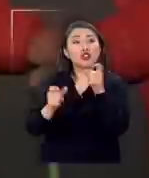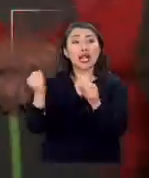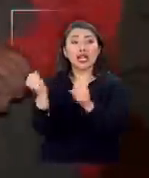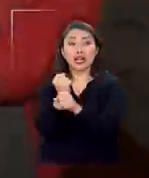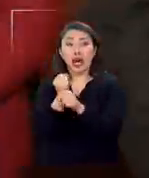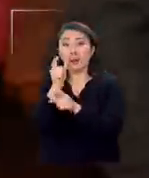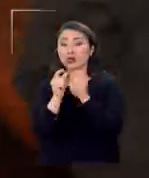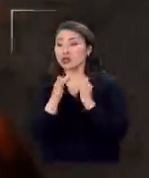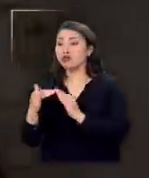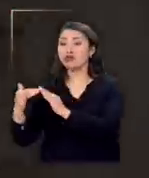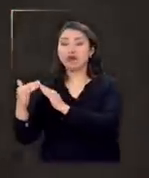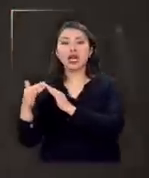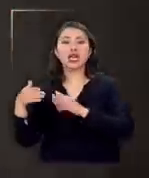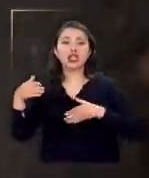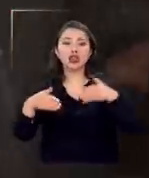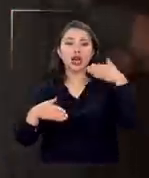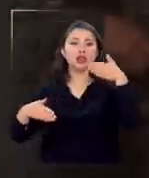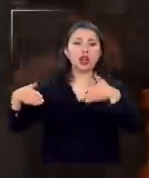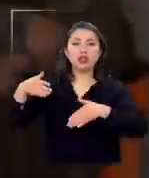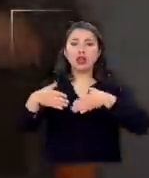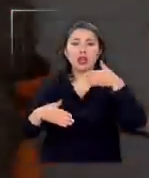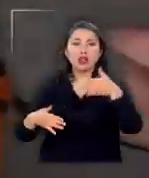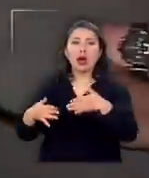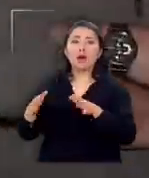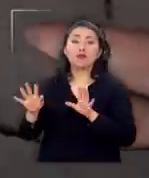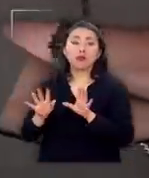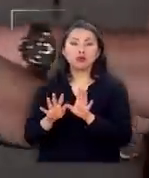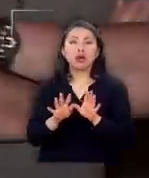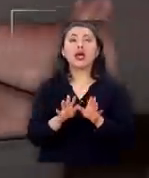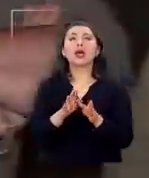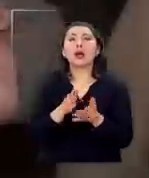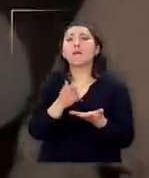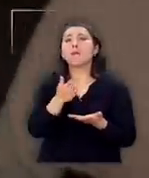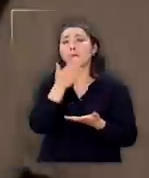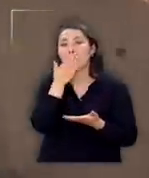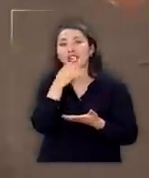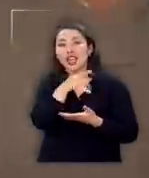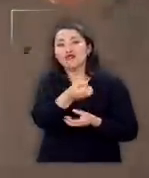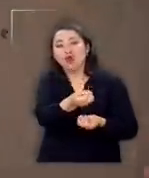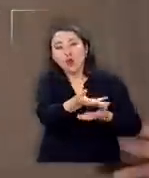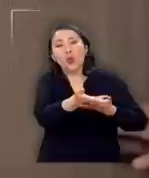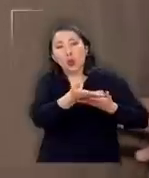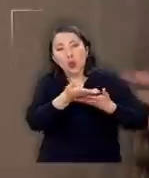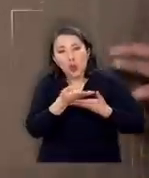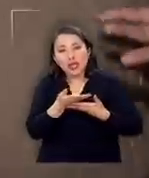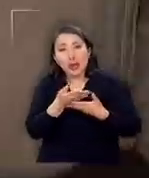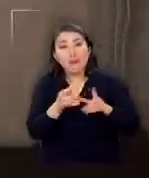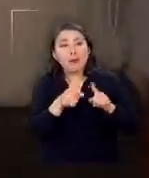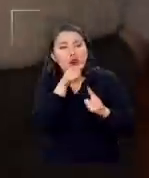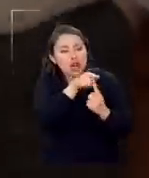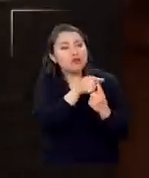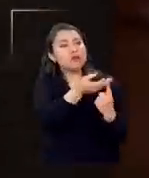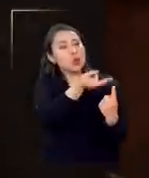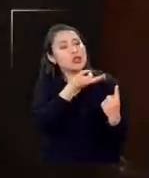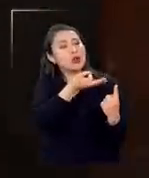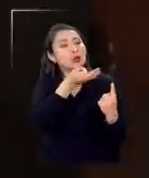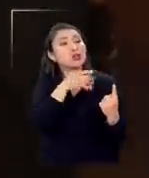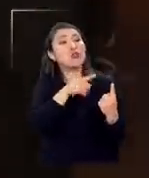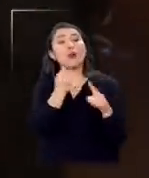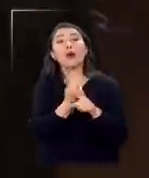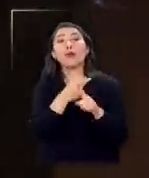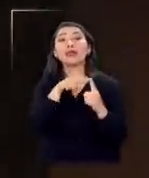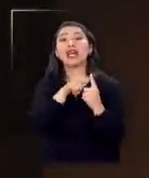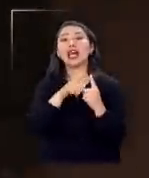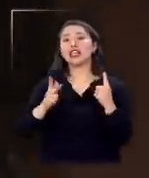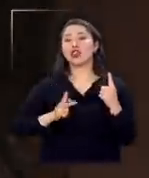vecinos que han llegado, que en estas horas de esta noche están aquí presentes, y qué mejor que conocer el testimonio de ellos en primera persona. Es por eso que vamos a conversar con